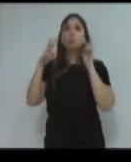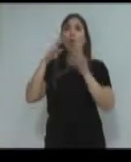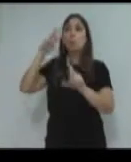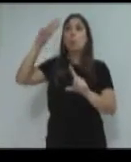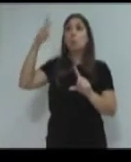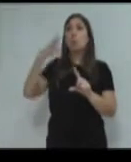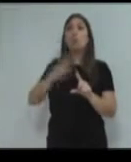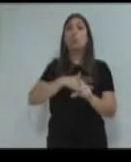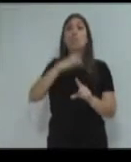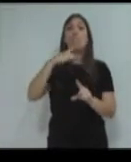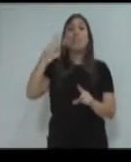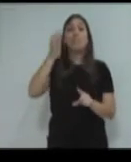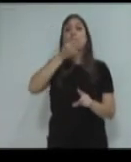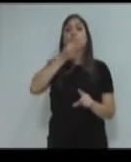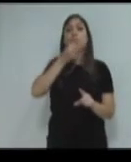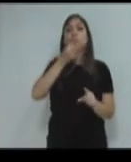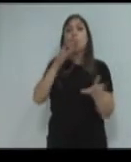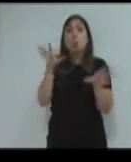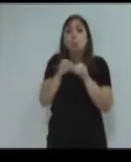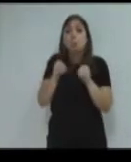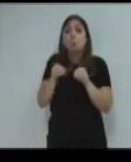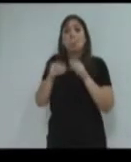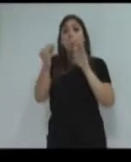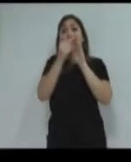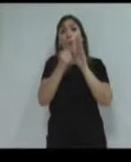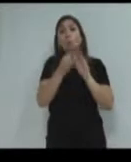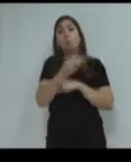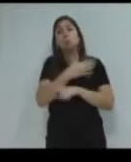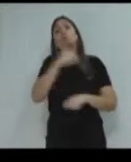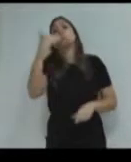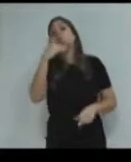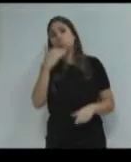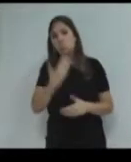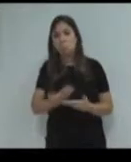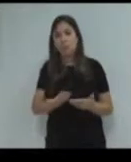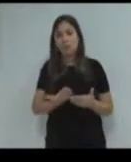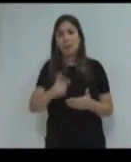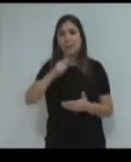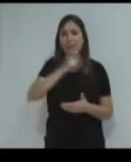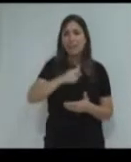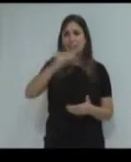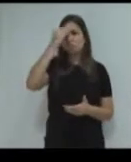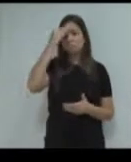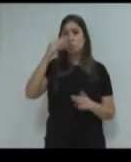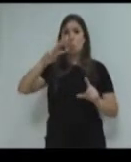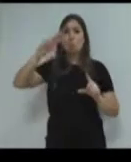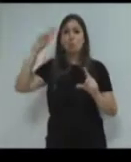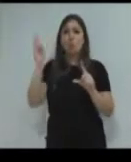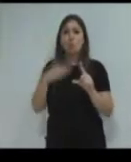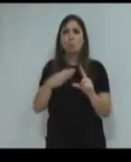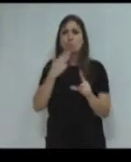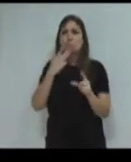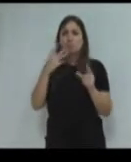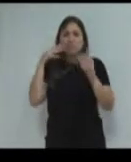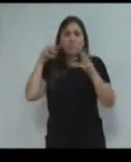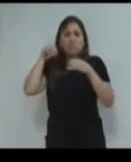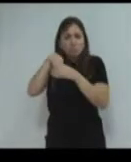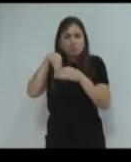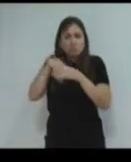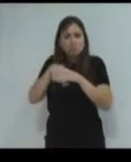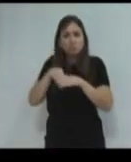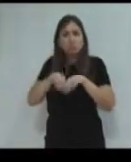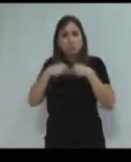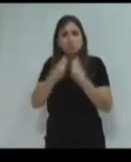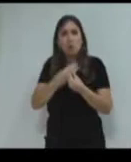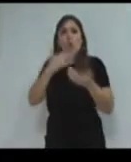esas 2-3 ideas que se están desarrollando de forma hablada. Y yo creo que es esa distorsión que hay al respecto de ¿para qué vale el PowerPoint? El PowerPoint